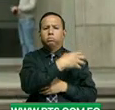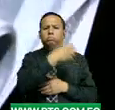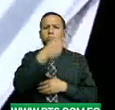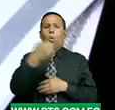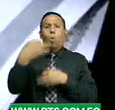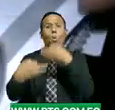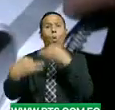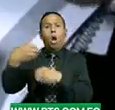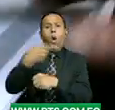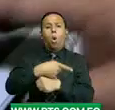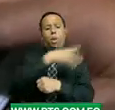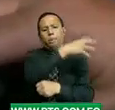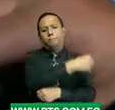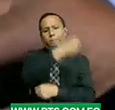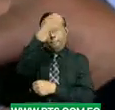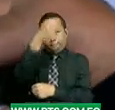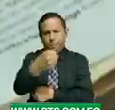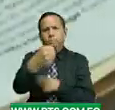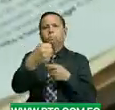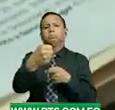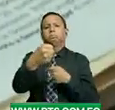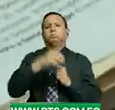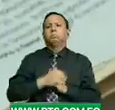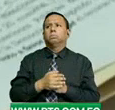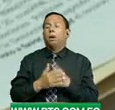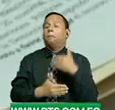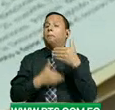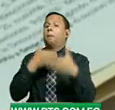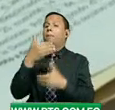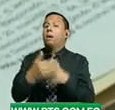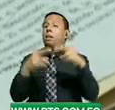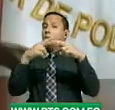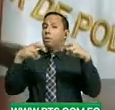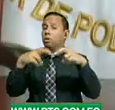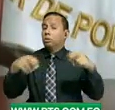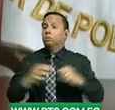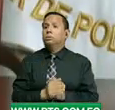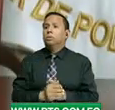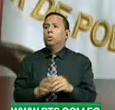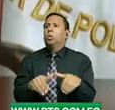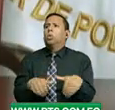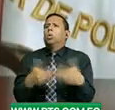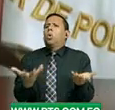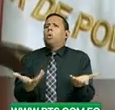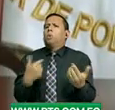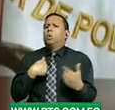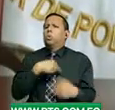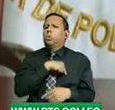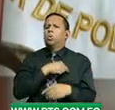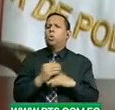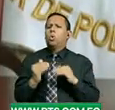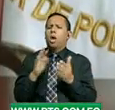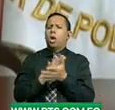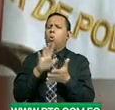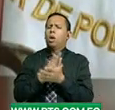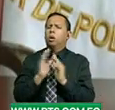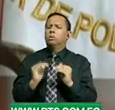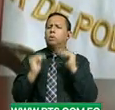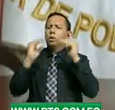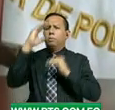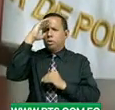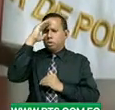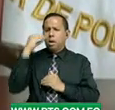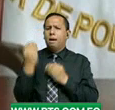el aspirante a oficial mientras avanza el proceso de investigación. Nosotros como Escuela Superior de Policía estamos iniciando las